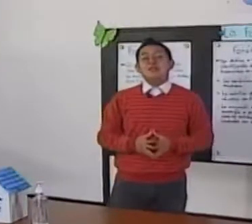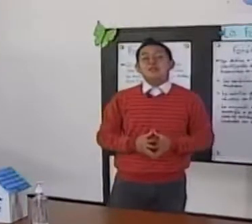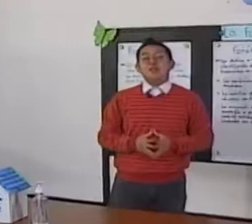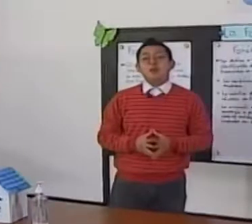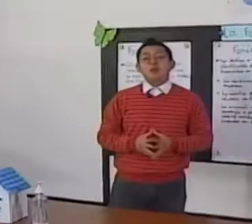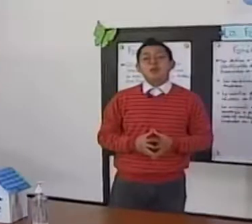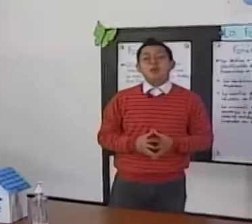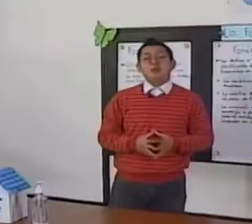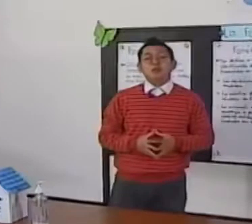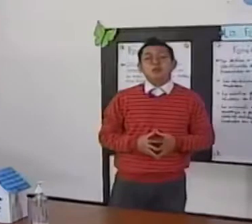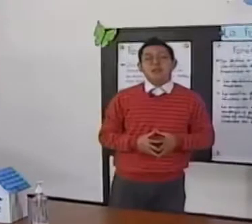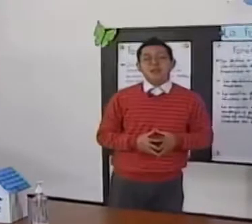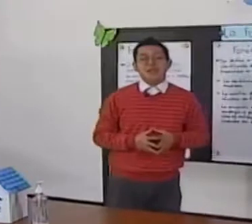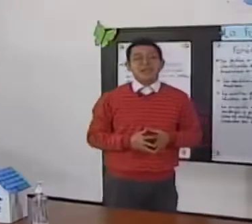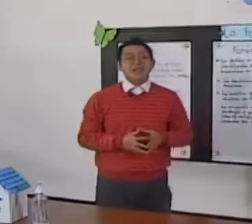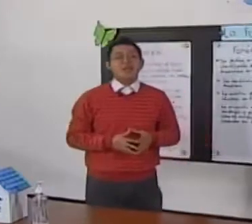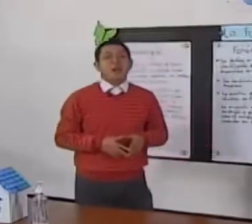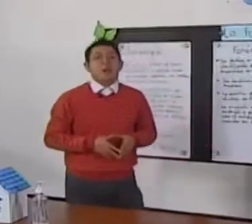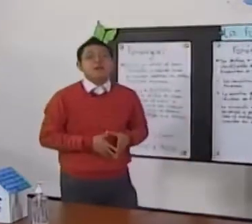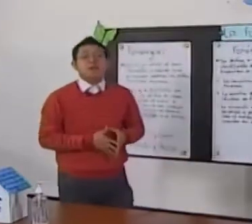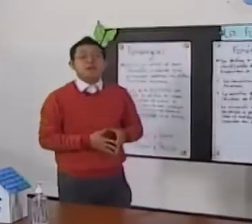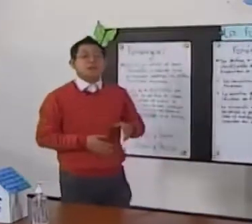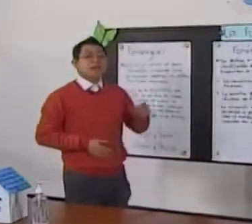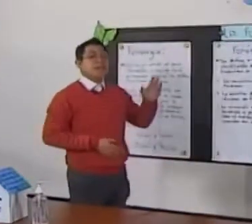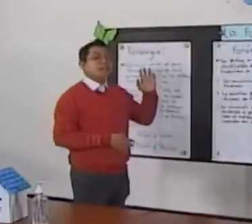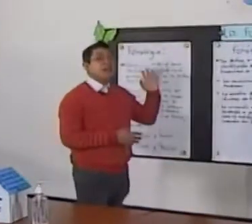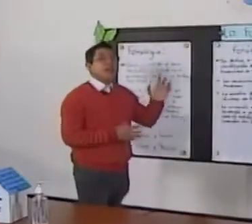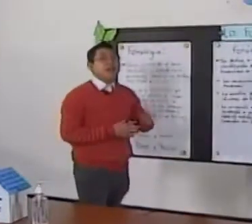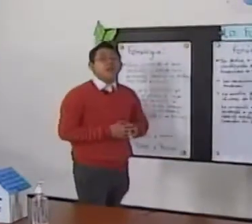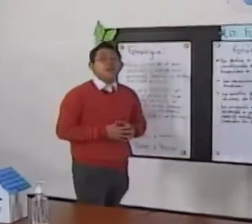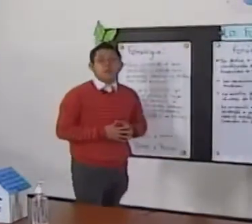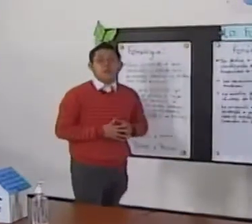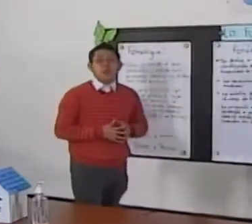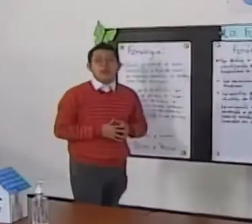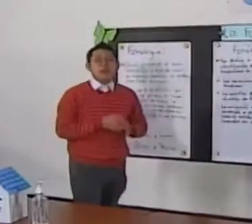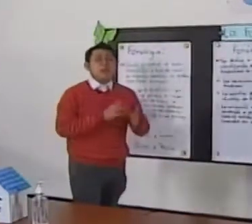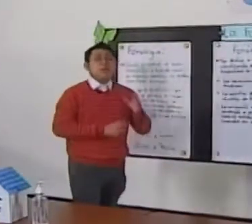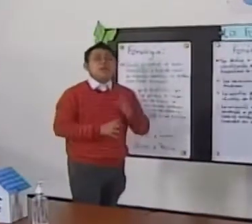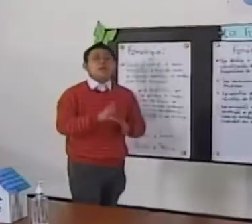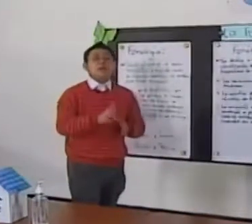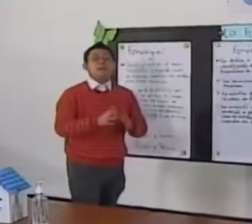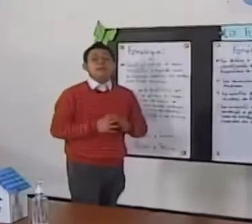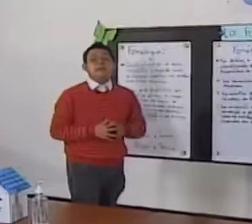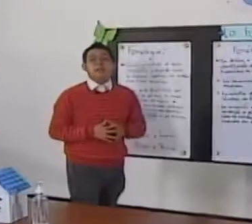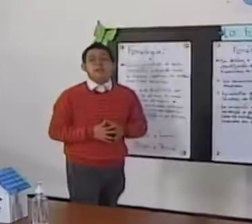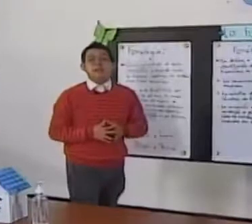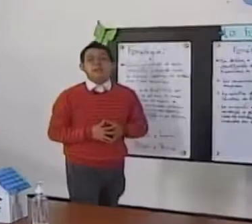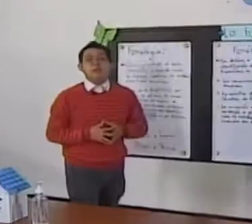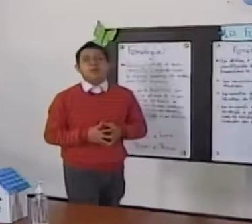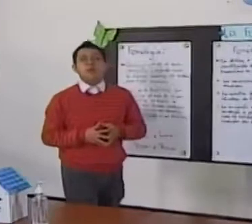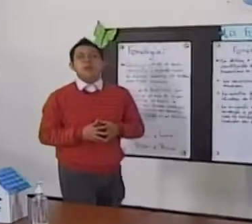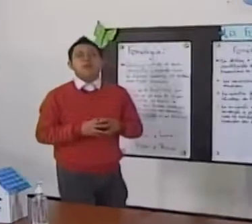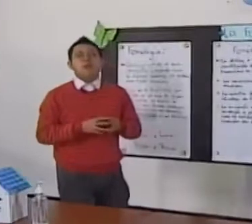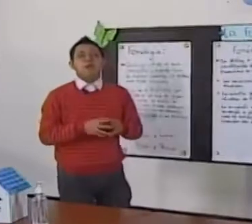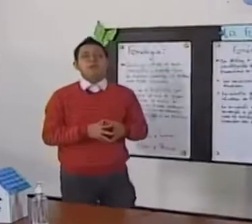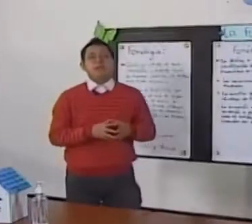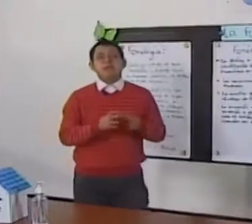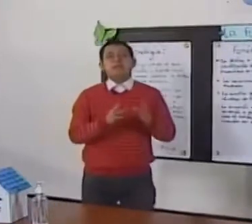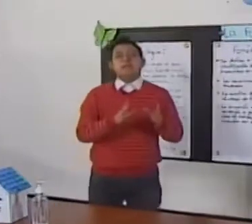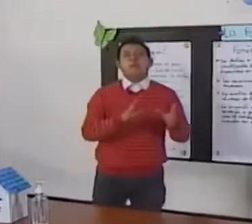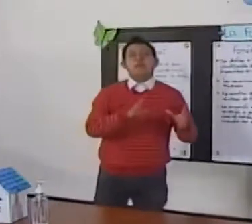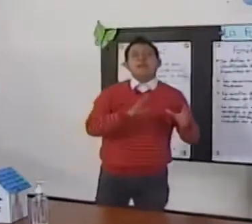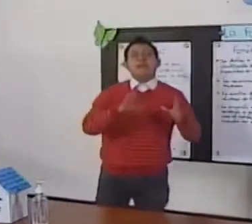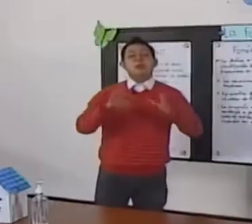es entonces como nosotros vamos a dar inicio a nuestro tema, que es la fonología. Pero antes de hablar de la fonología, vamos